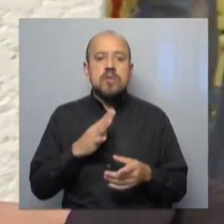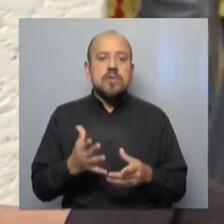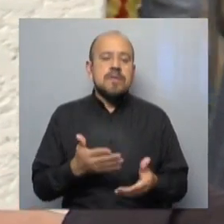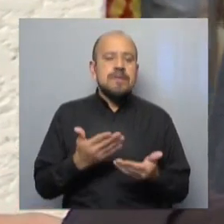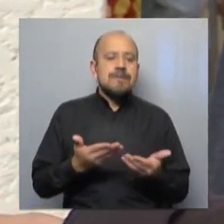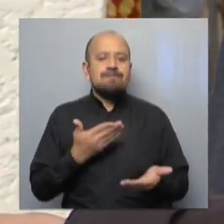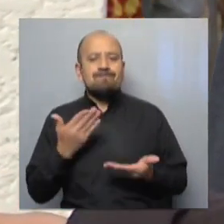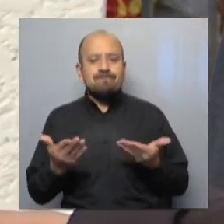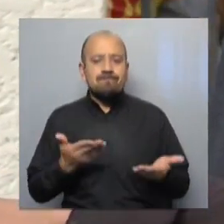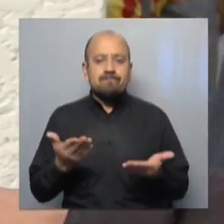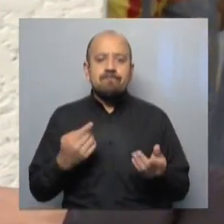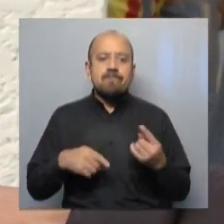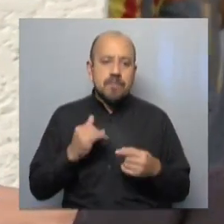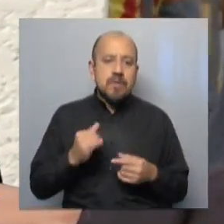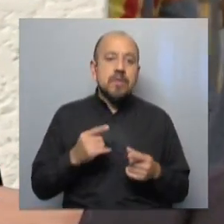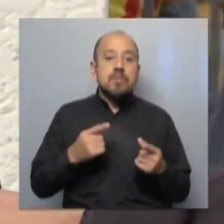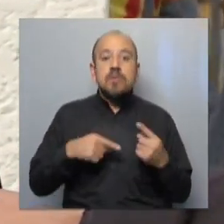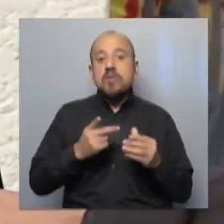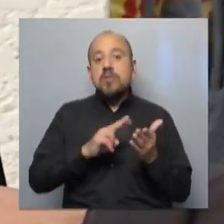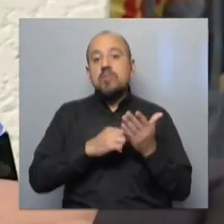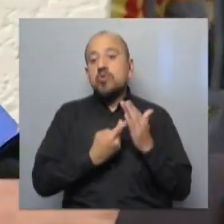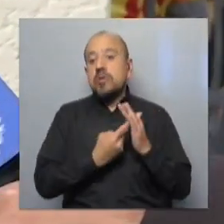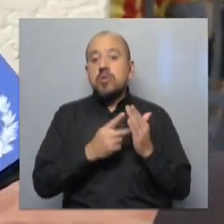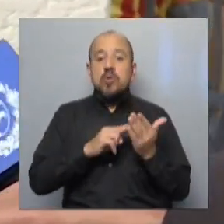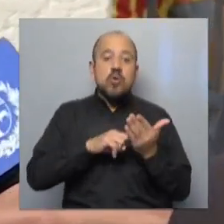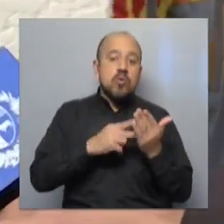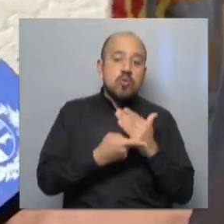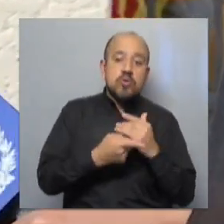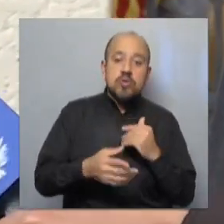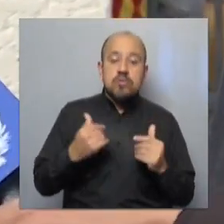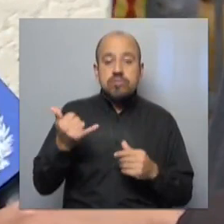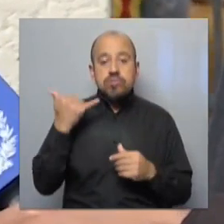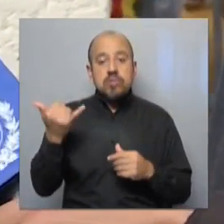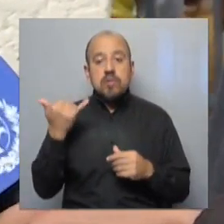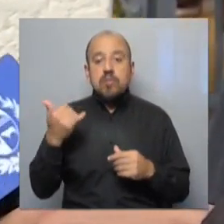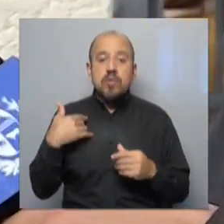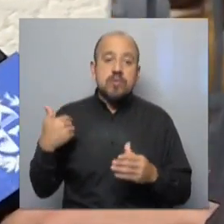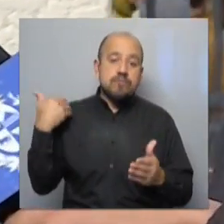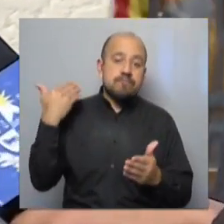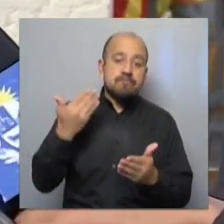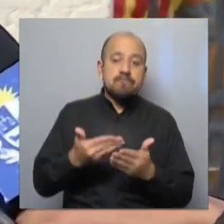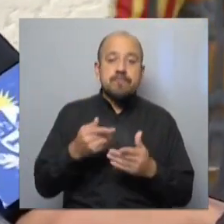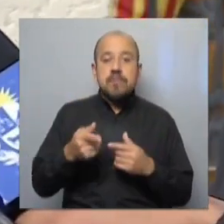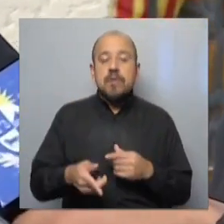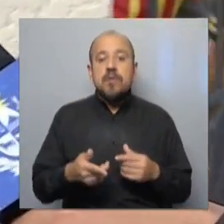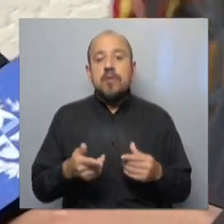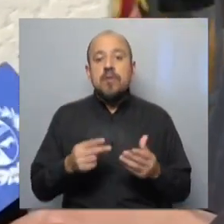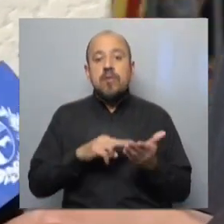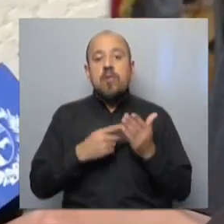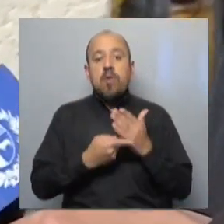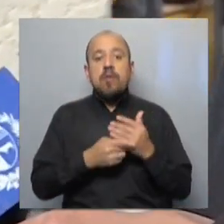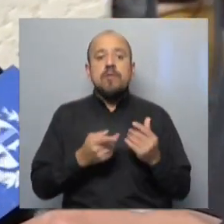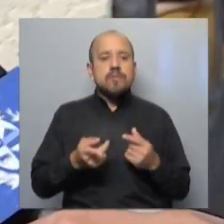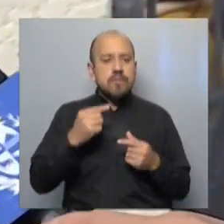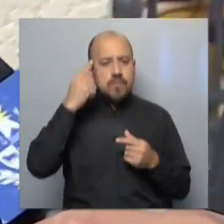molestias pero bueno es un proyecto que viene de hace mucho tiempo que el proyecto ejecutivo quizás no había